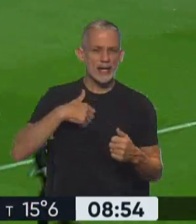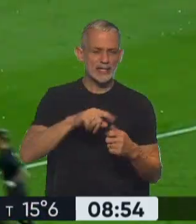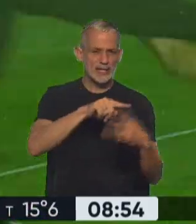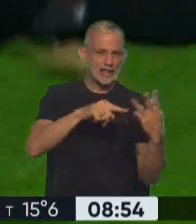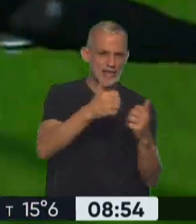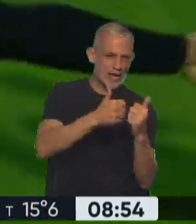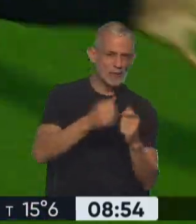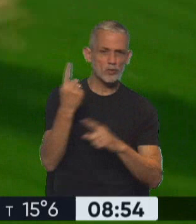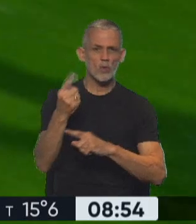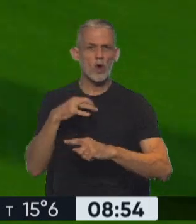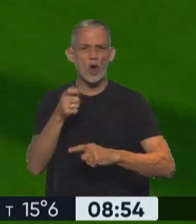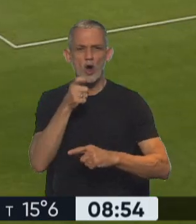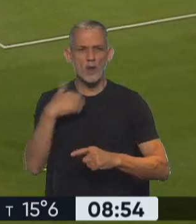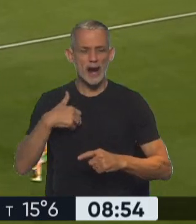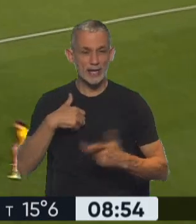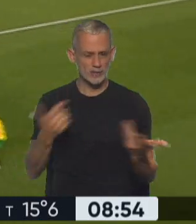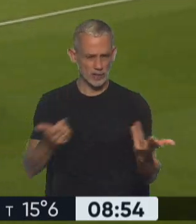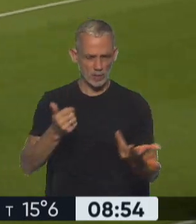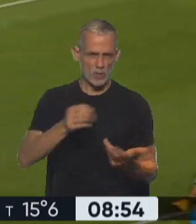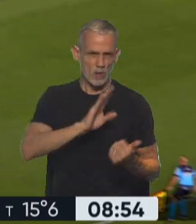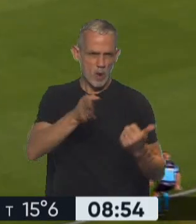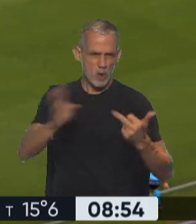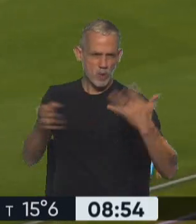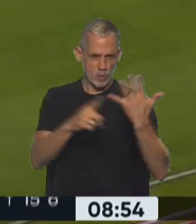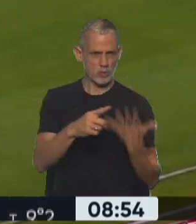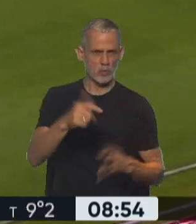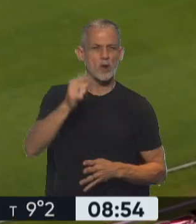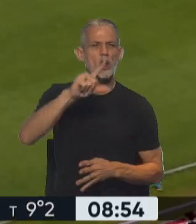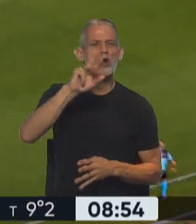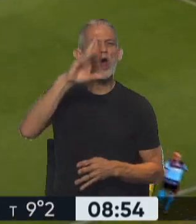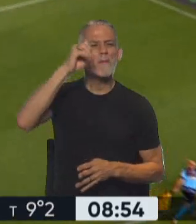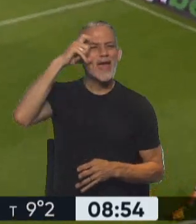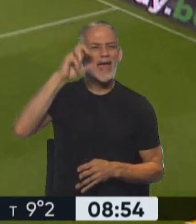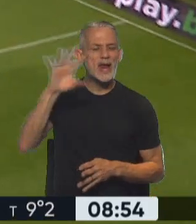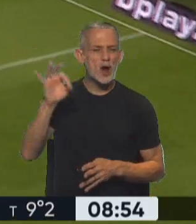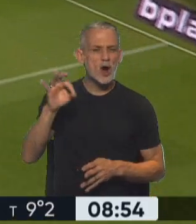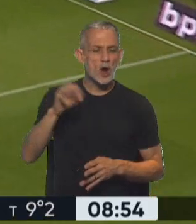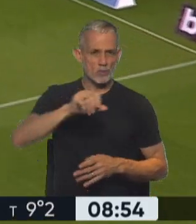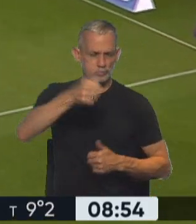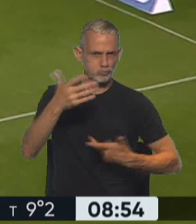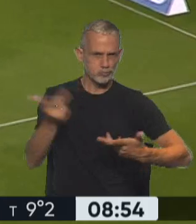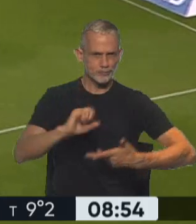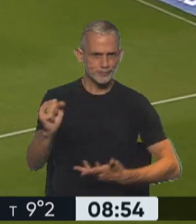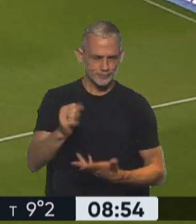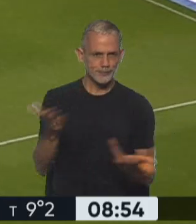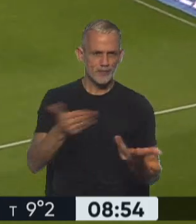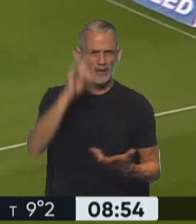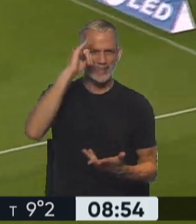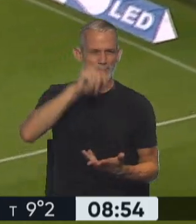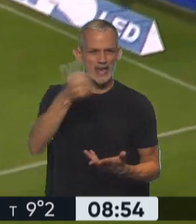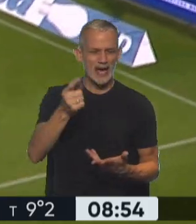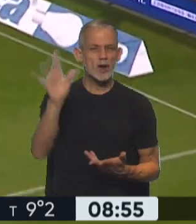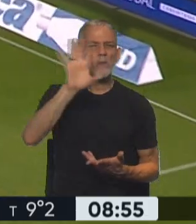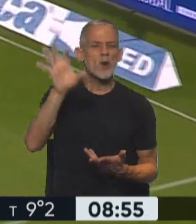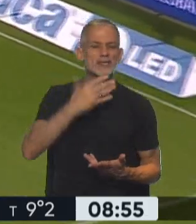campeonato, 1 de Copa Argentina. Miralo a Falcioni. Y ahí el grito de Lucas Romero, el perro Romero, para la victoria de Independiente en la